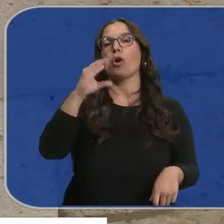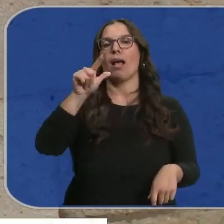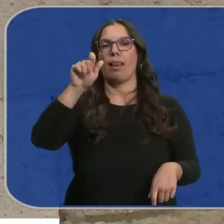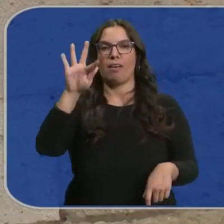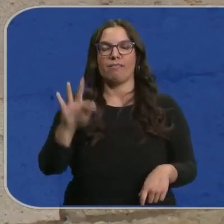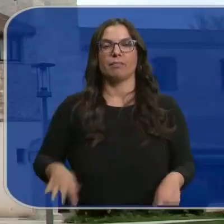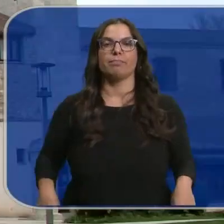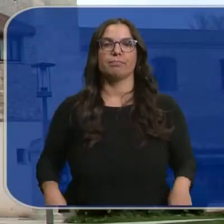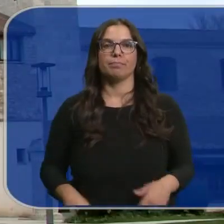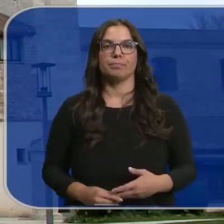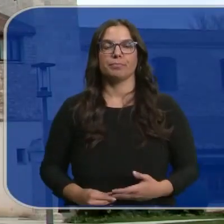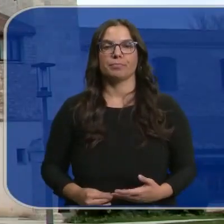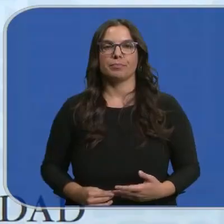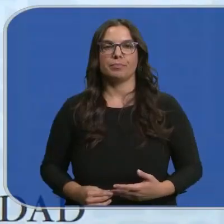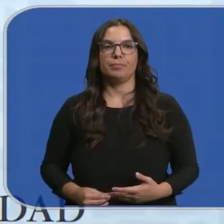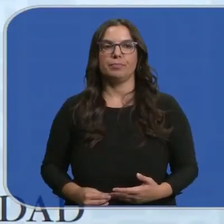Calaz.